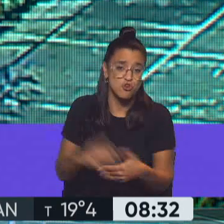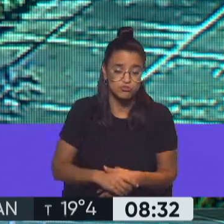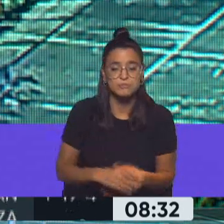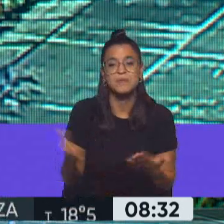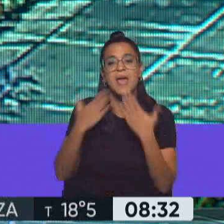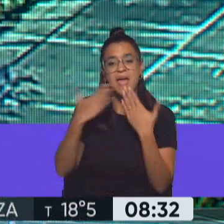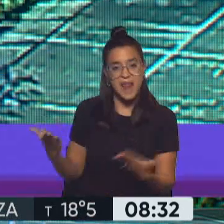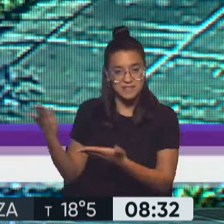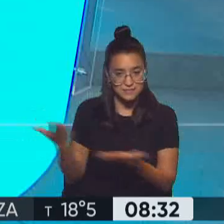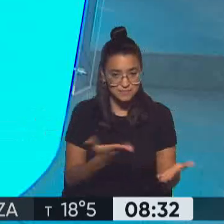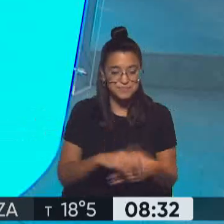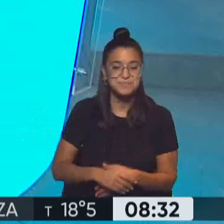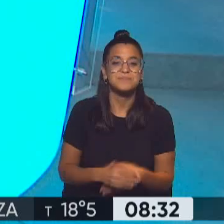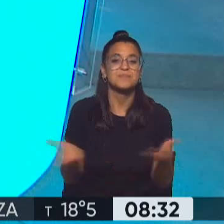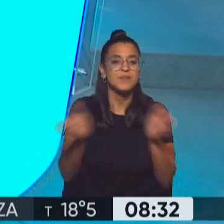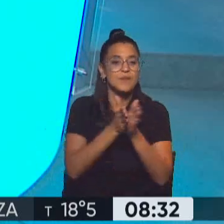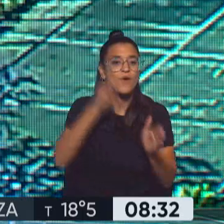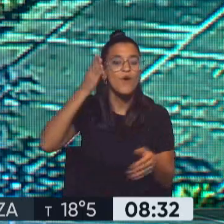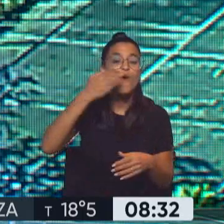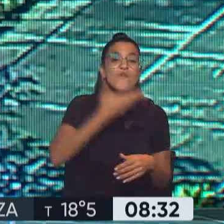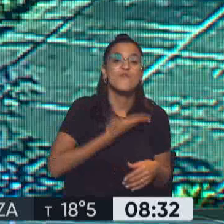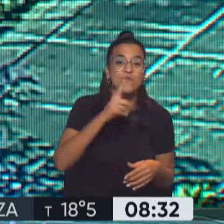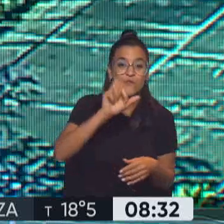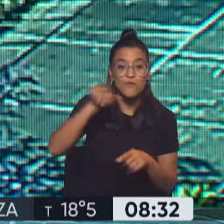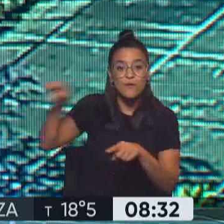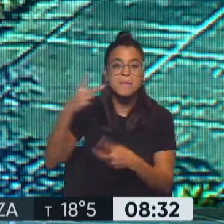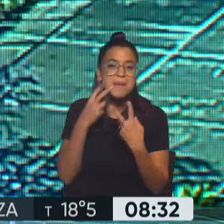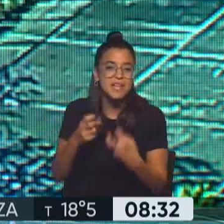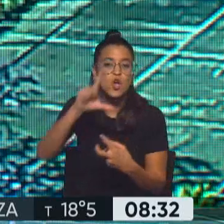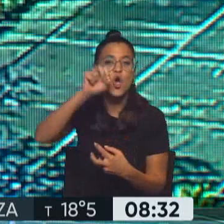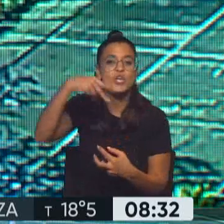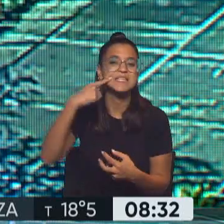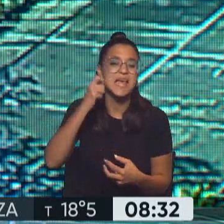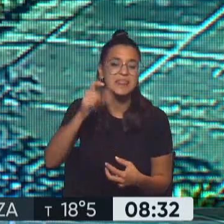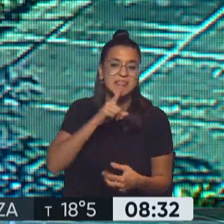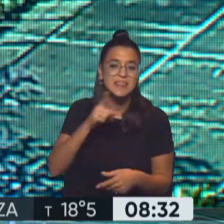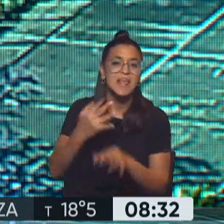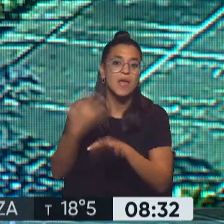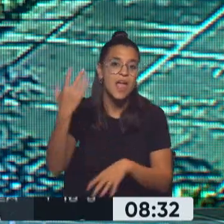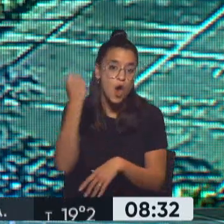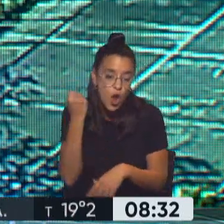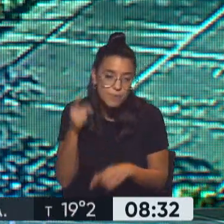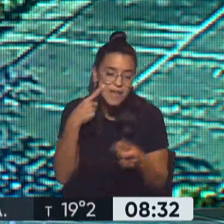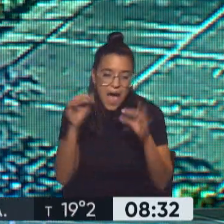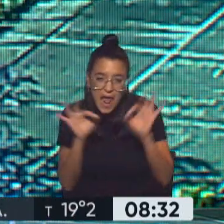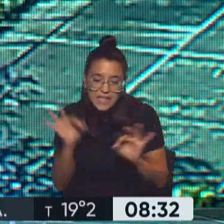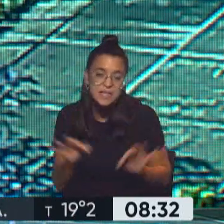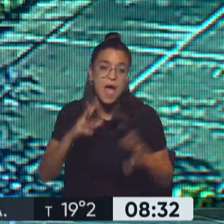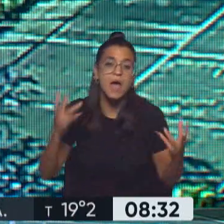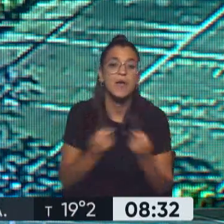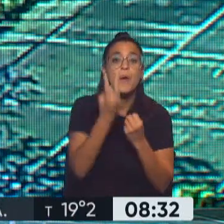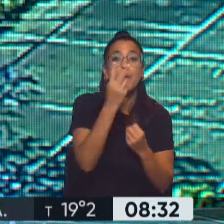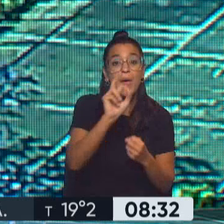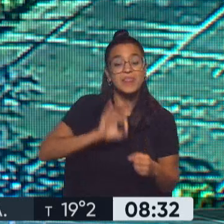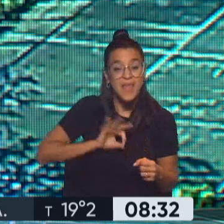gracias por habernos acompañado. No, por favor. Junto con Flor Barragán, Julián es investigador del CONICET, es economista y con él analizamos justamente a propósito de este aniversario, los